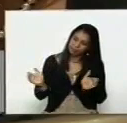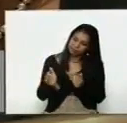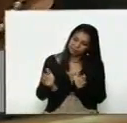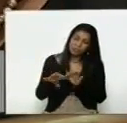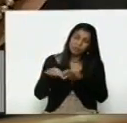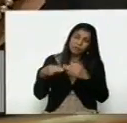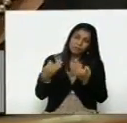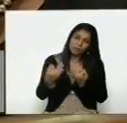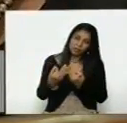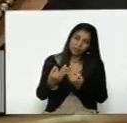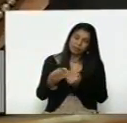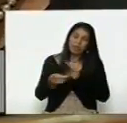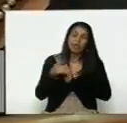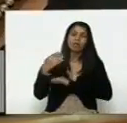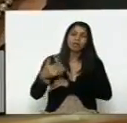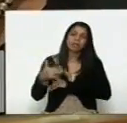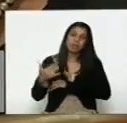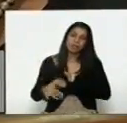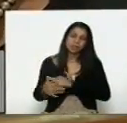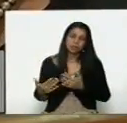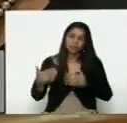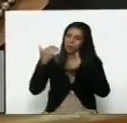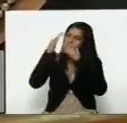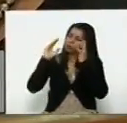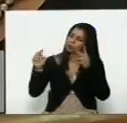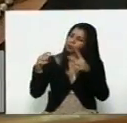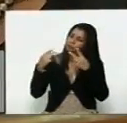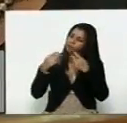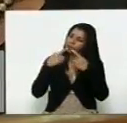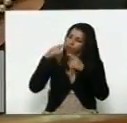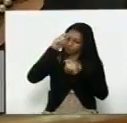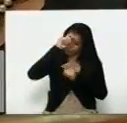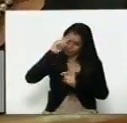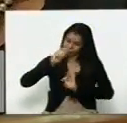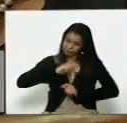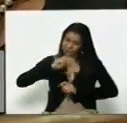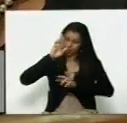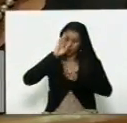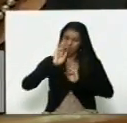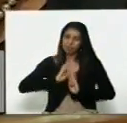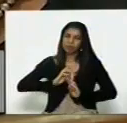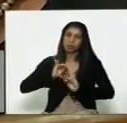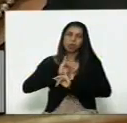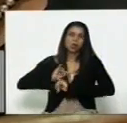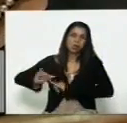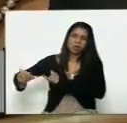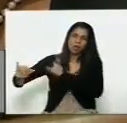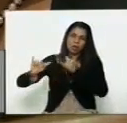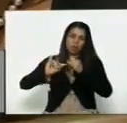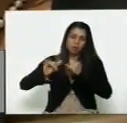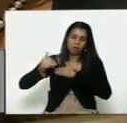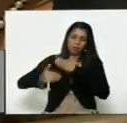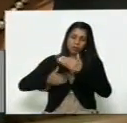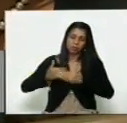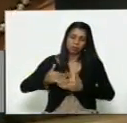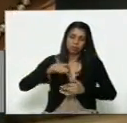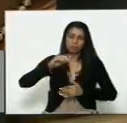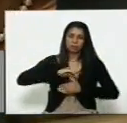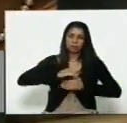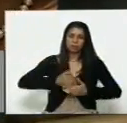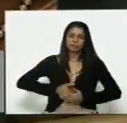familias tienen derecho al trato digno, justo e igualitario durante el proceso de